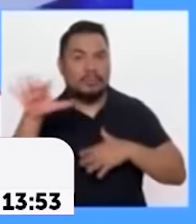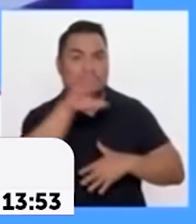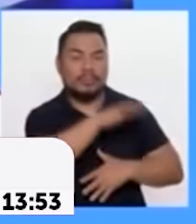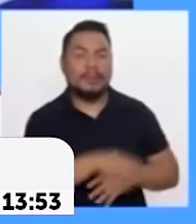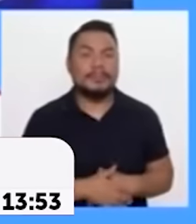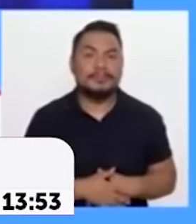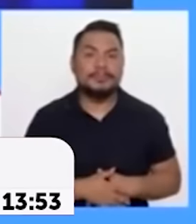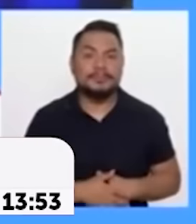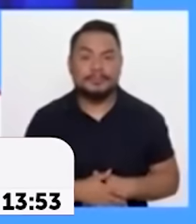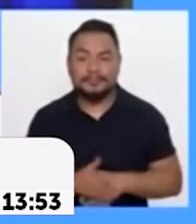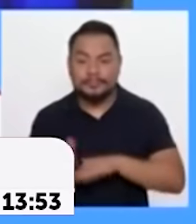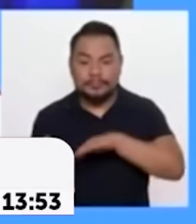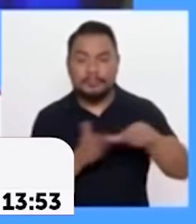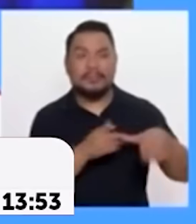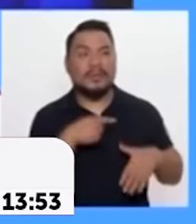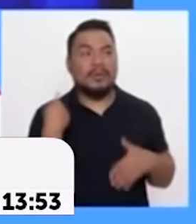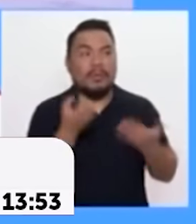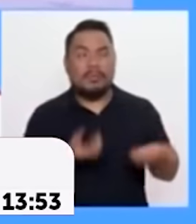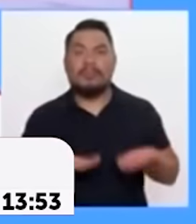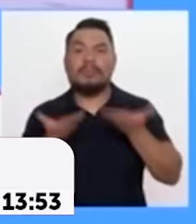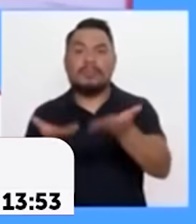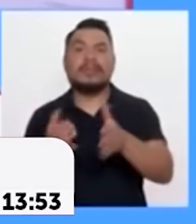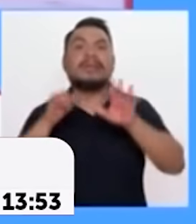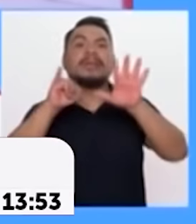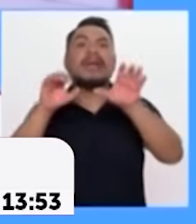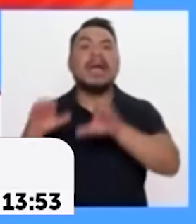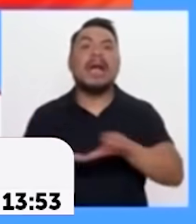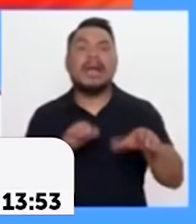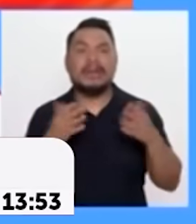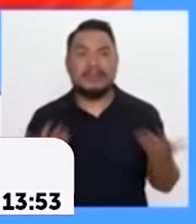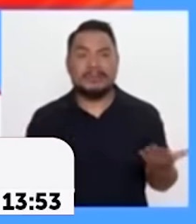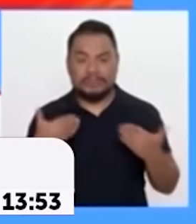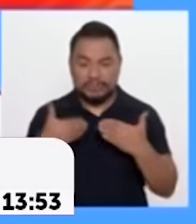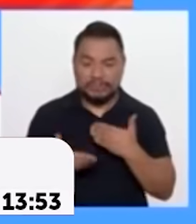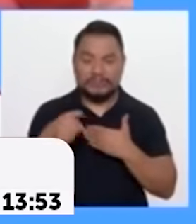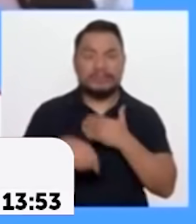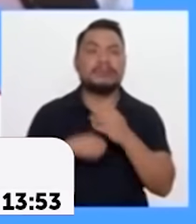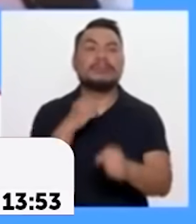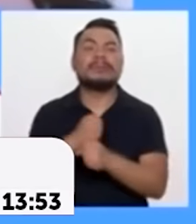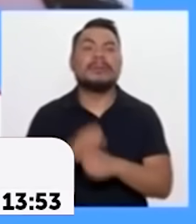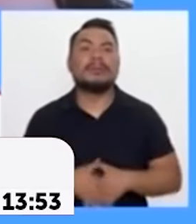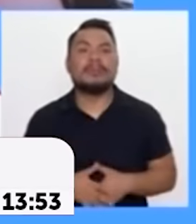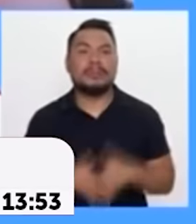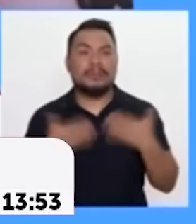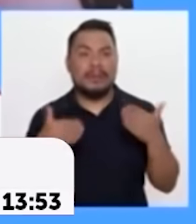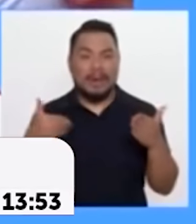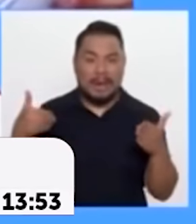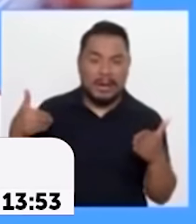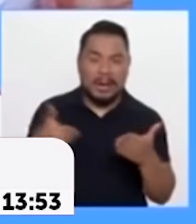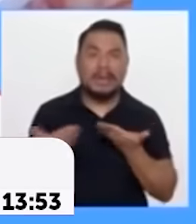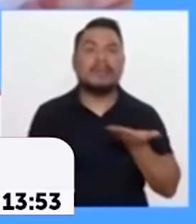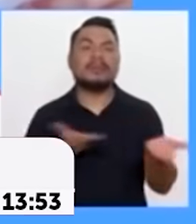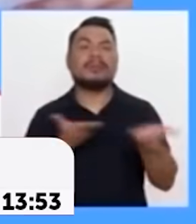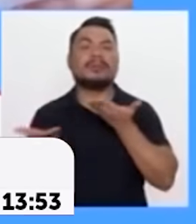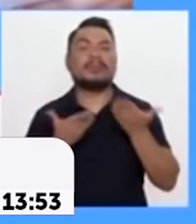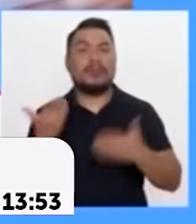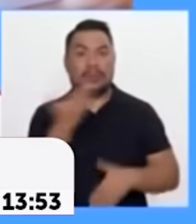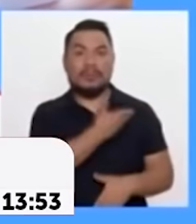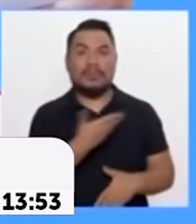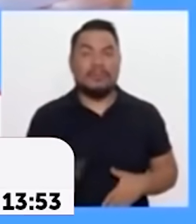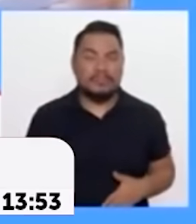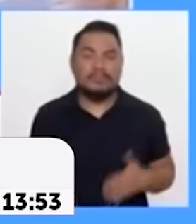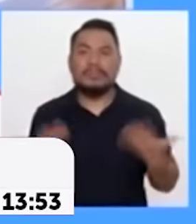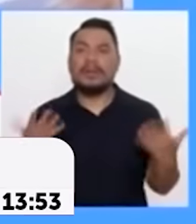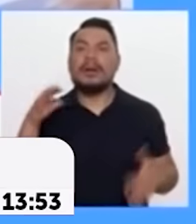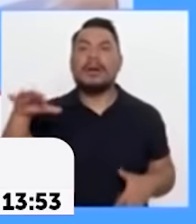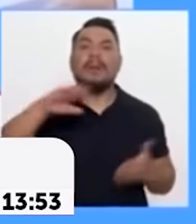cabo 6 acciones cívicas durante este año, acercando los servicios del Estado a los pueblos de